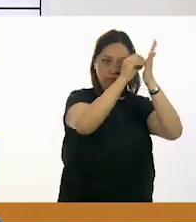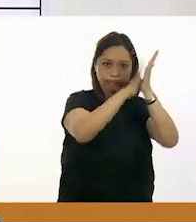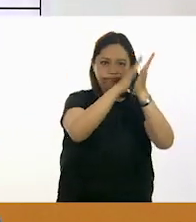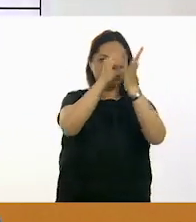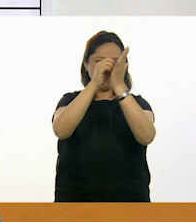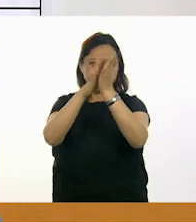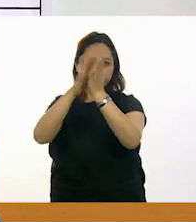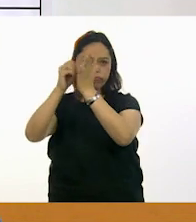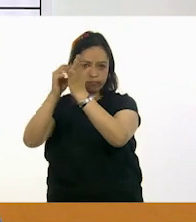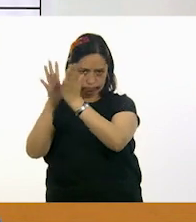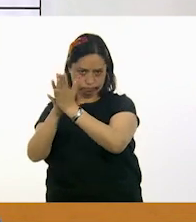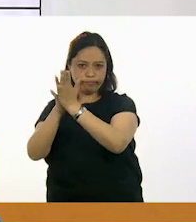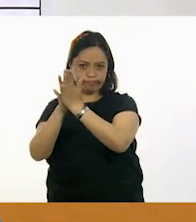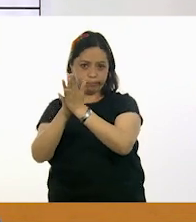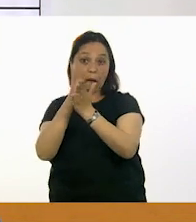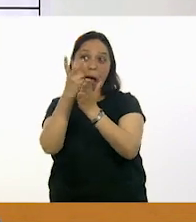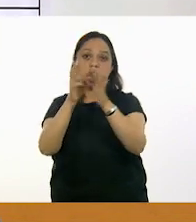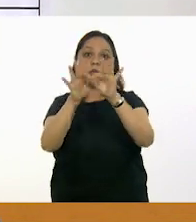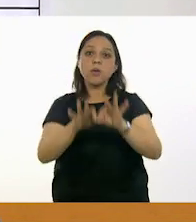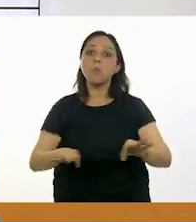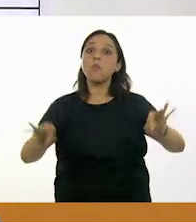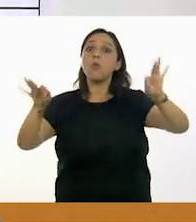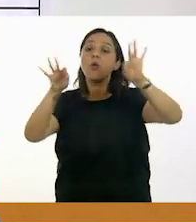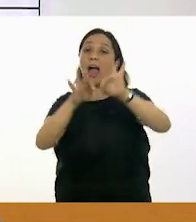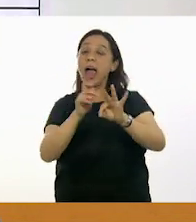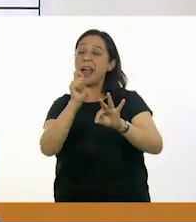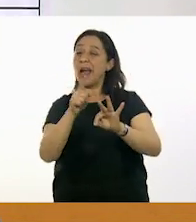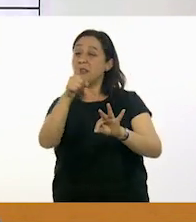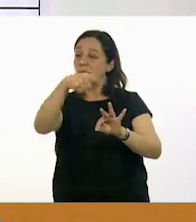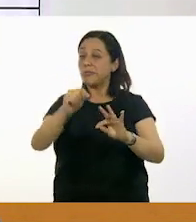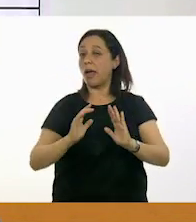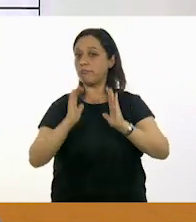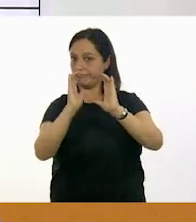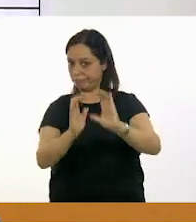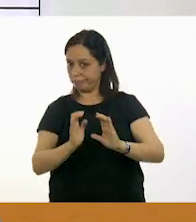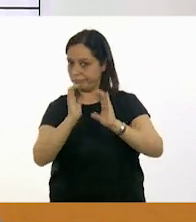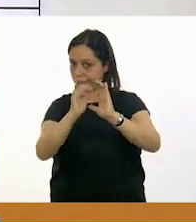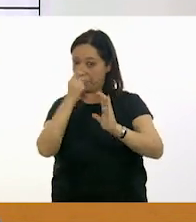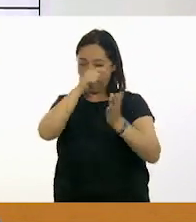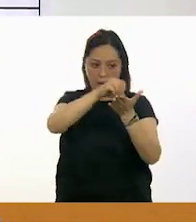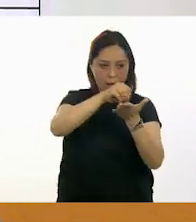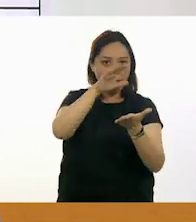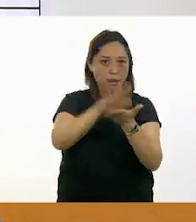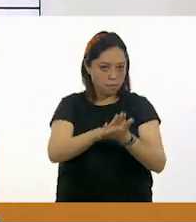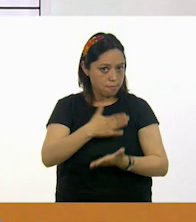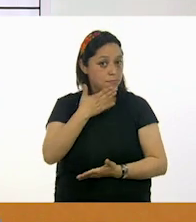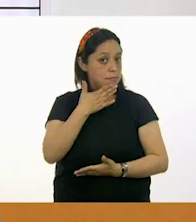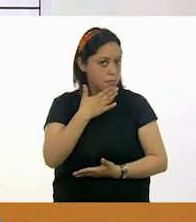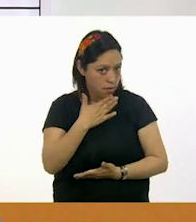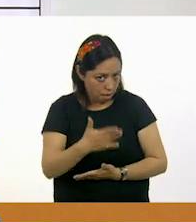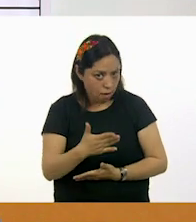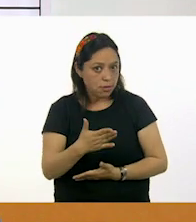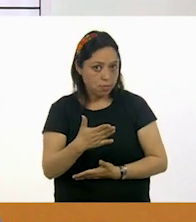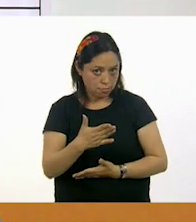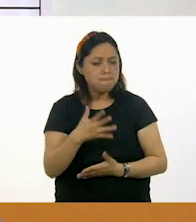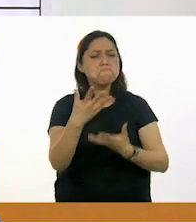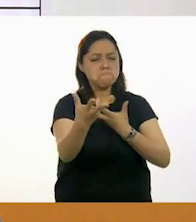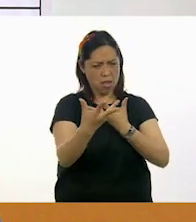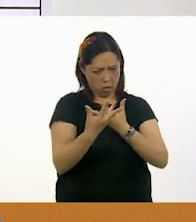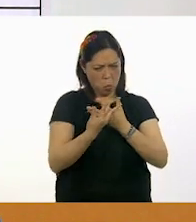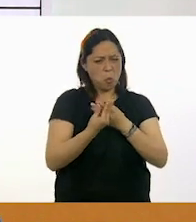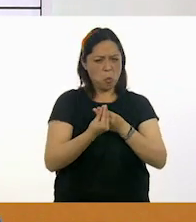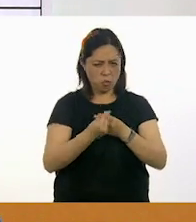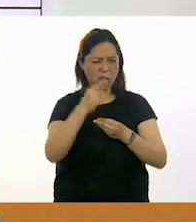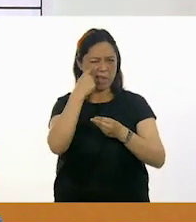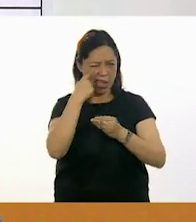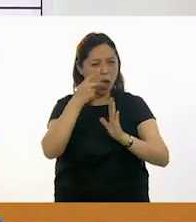filas, es importante ir teniendo mayor cuidado al momento de irlo anotando. Así que vamos a hacerlo juntos. Vamos a